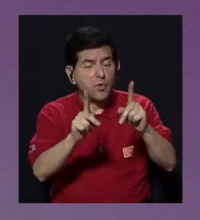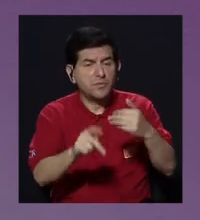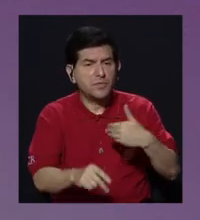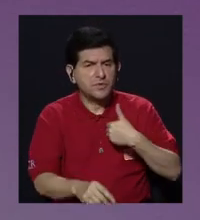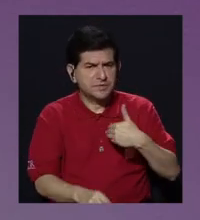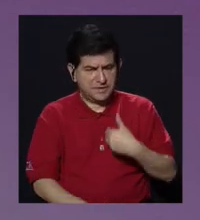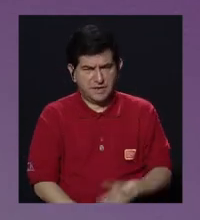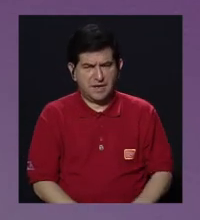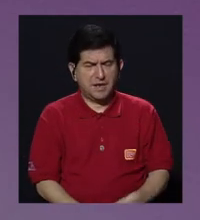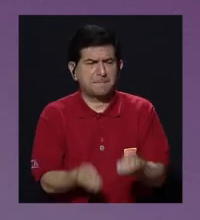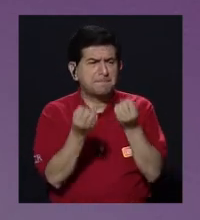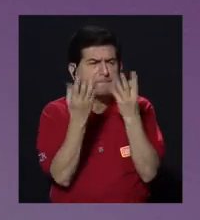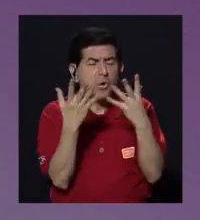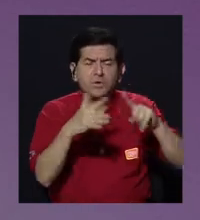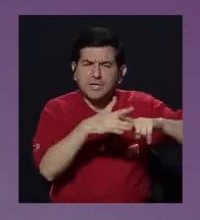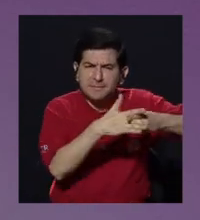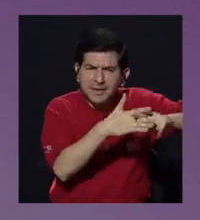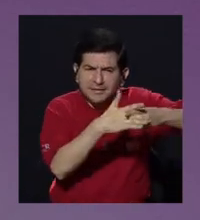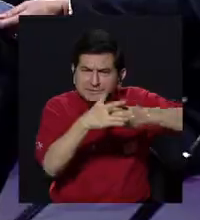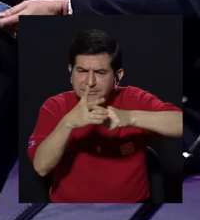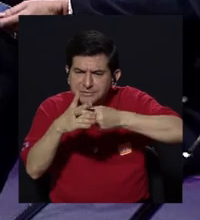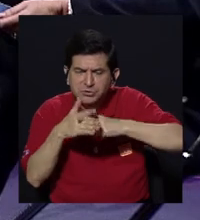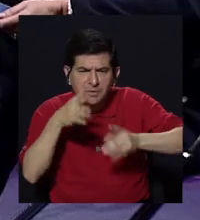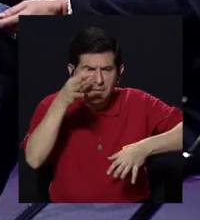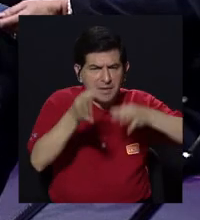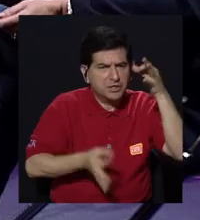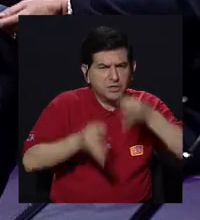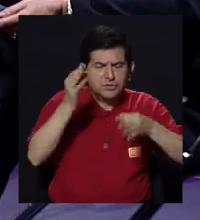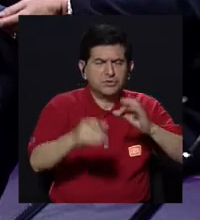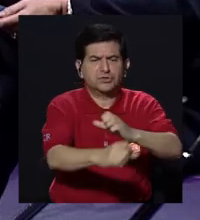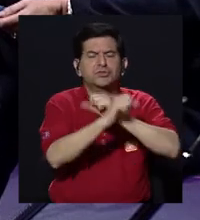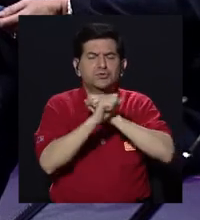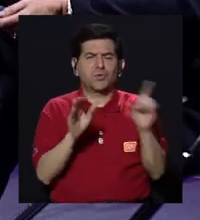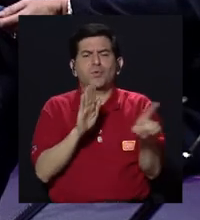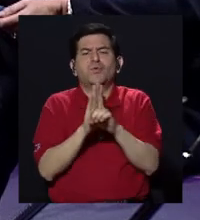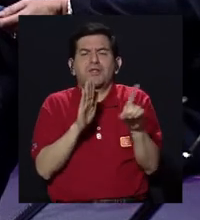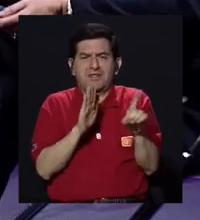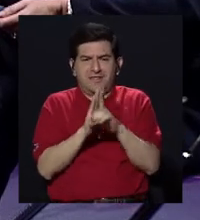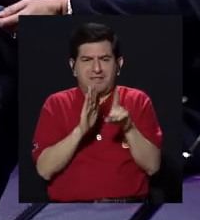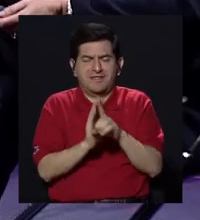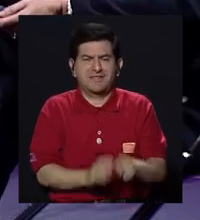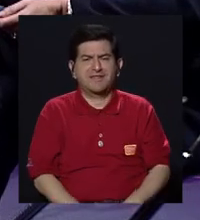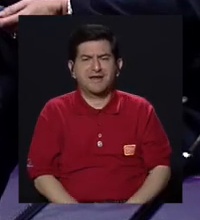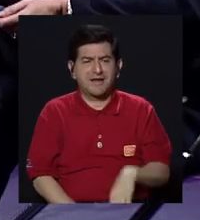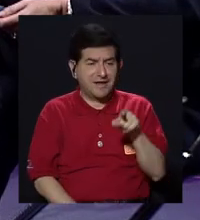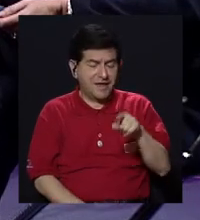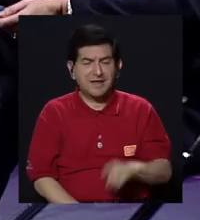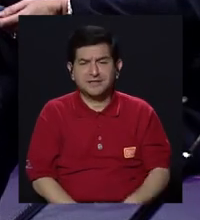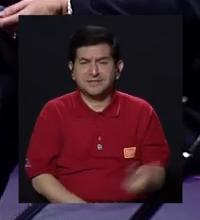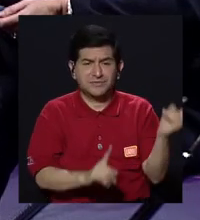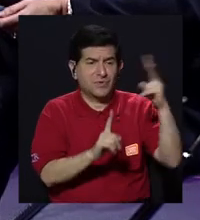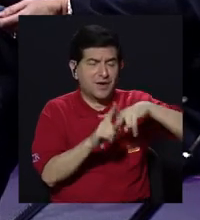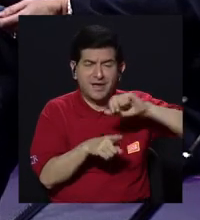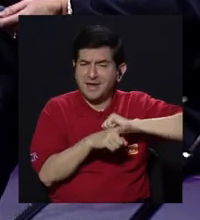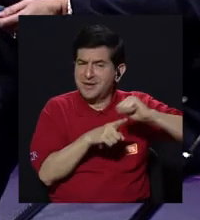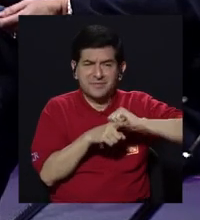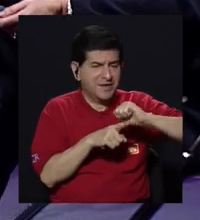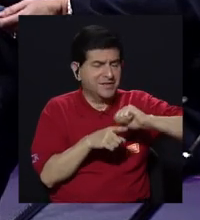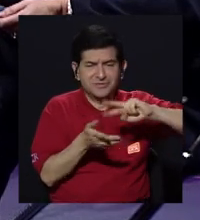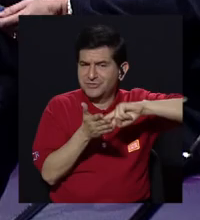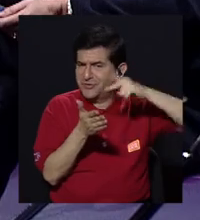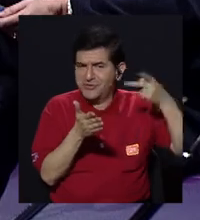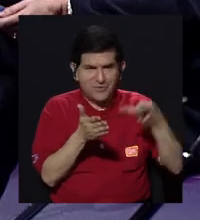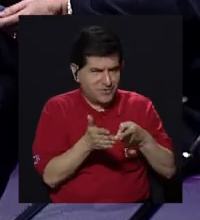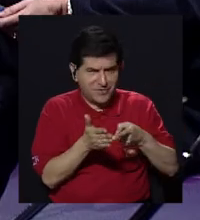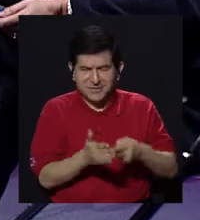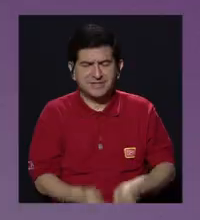tengamos una gran cantidad de instrumentos jurídicos que nos garanticen derechos, en la práctica no hace que ese derecho